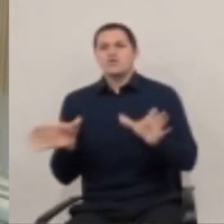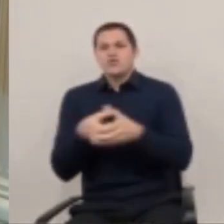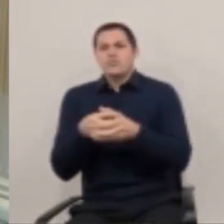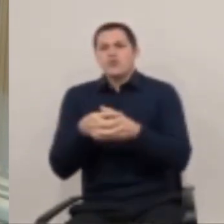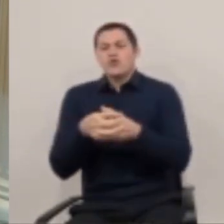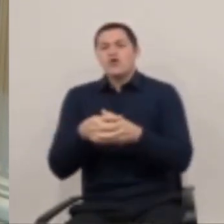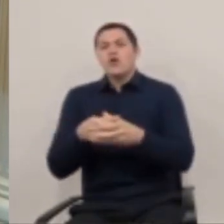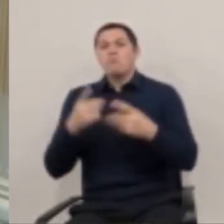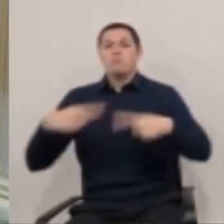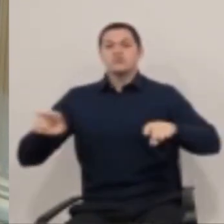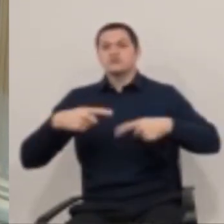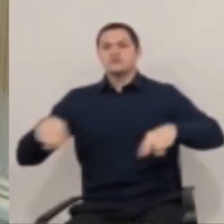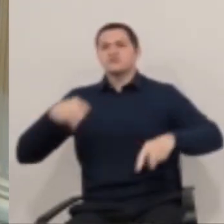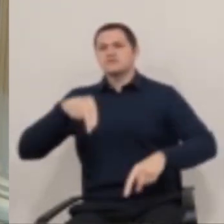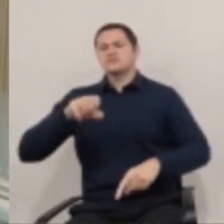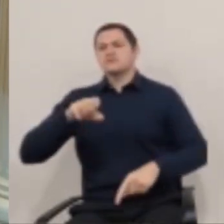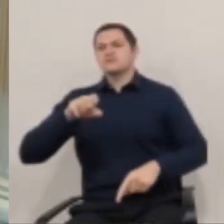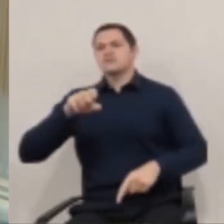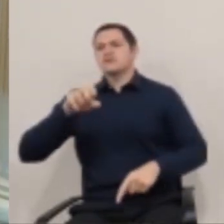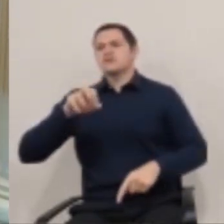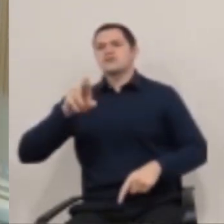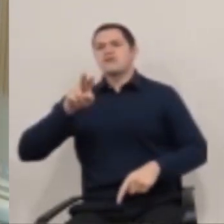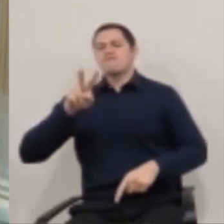musical Nerven Selen.